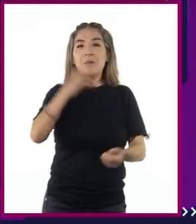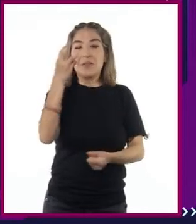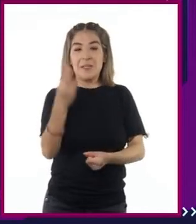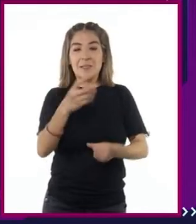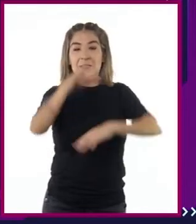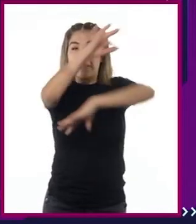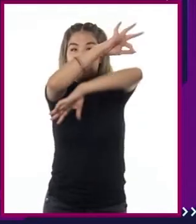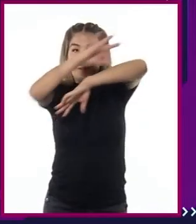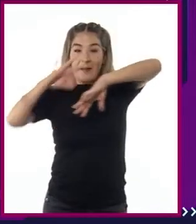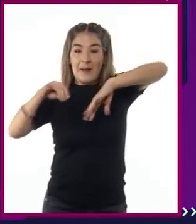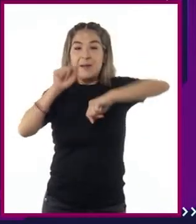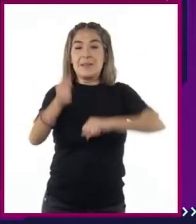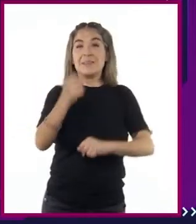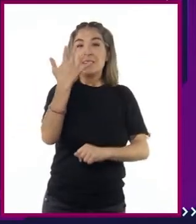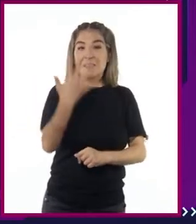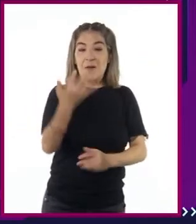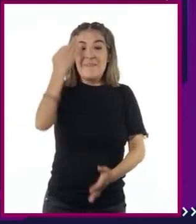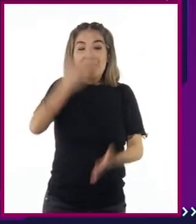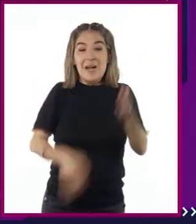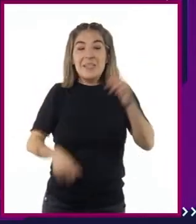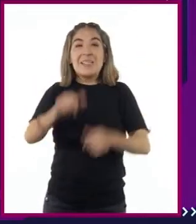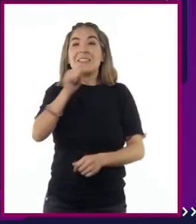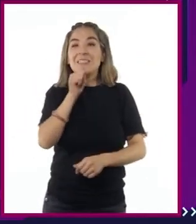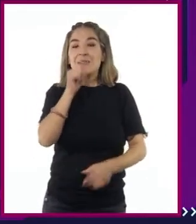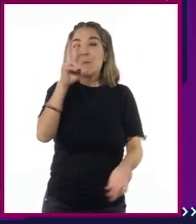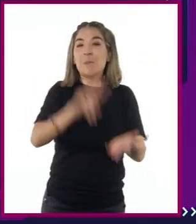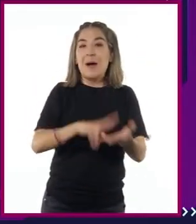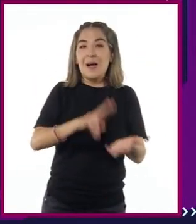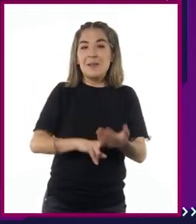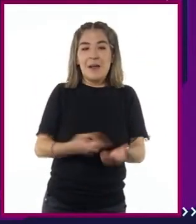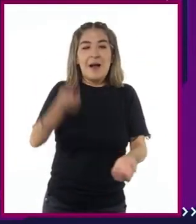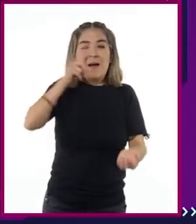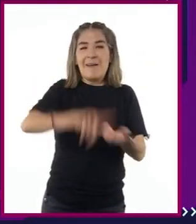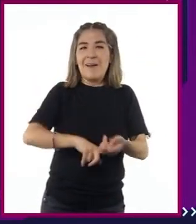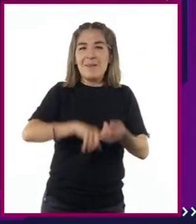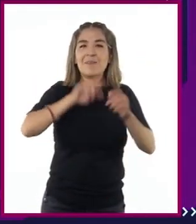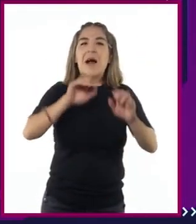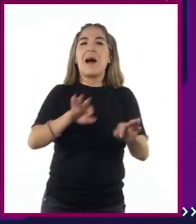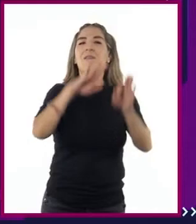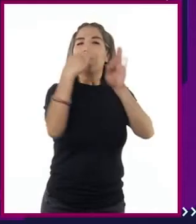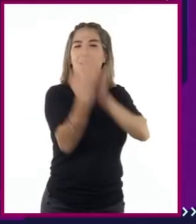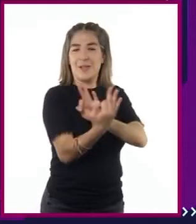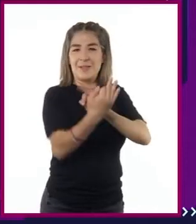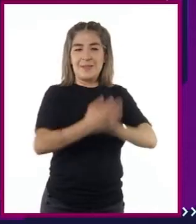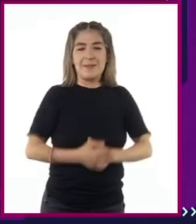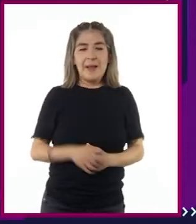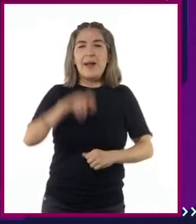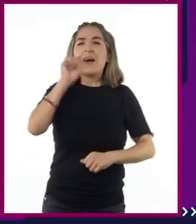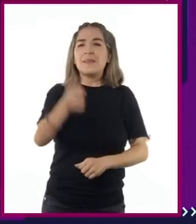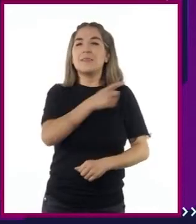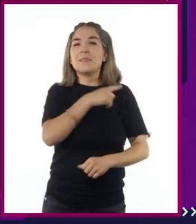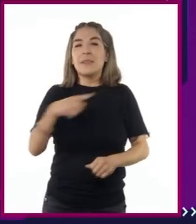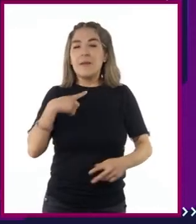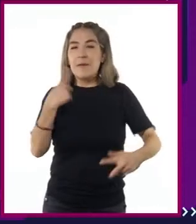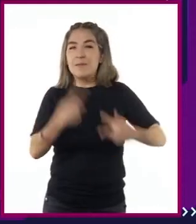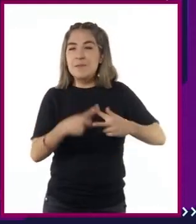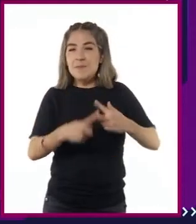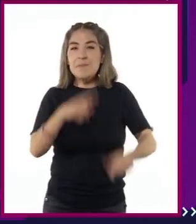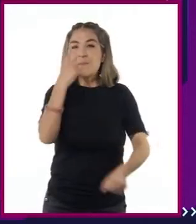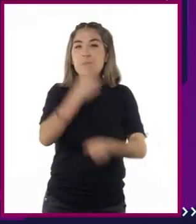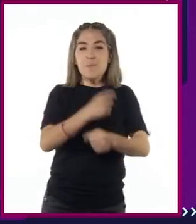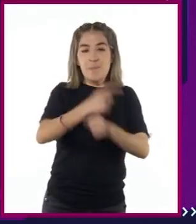El valor desconocido es el cateto adyacente, que se debe calcular primero